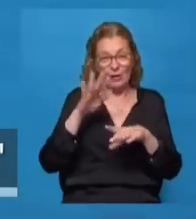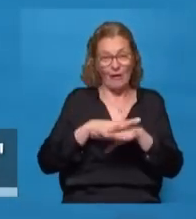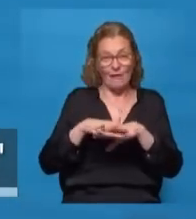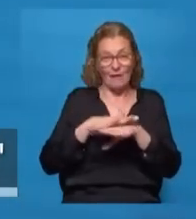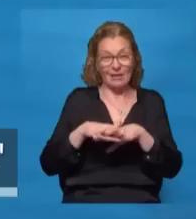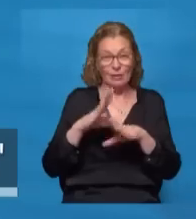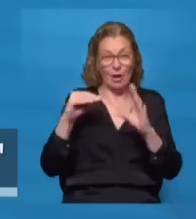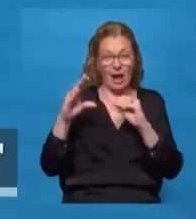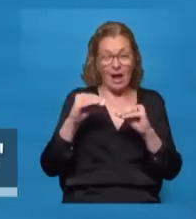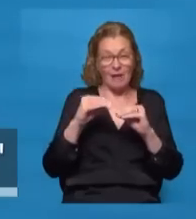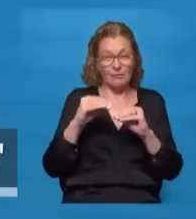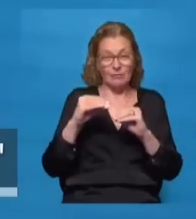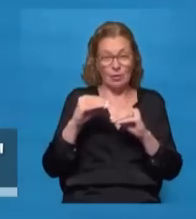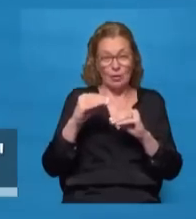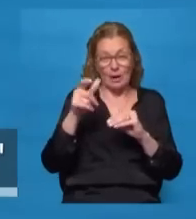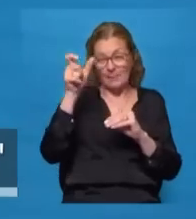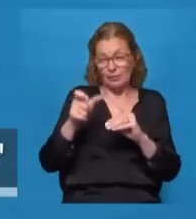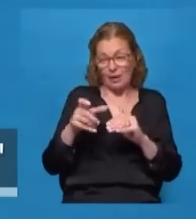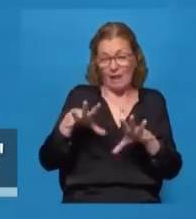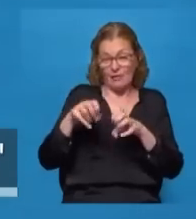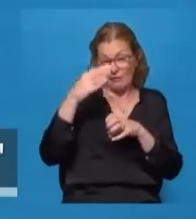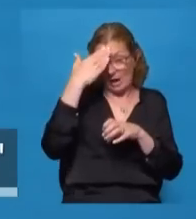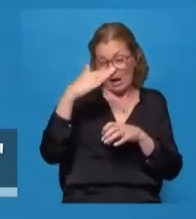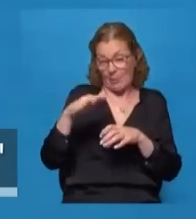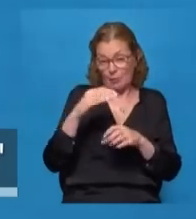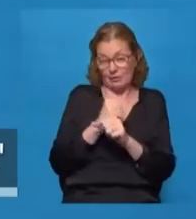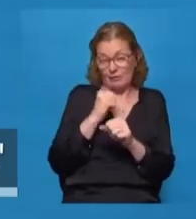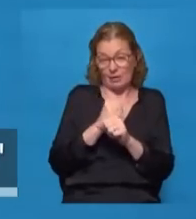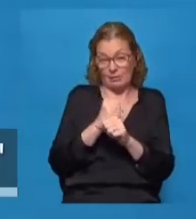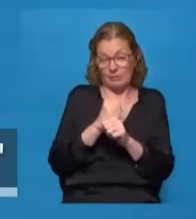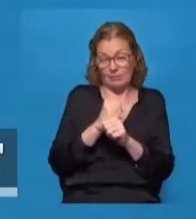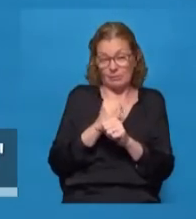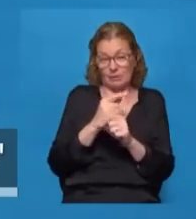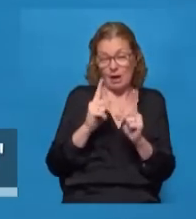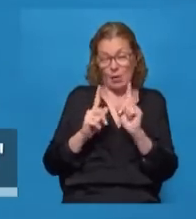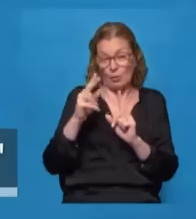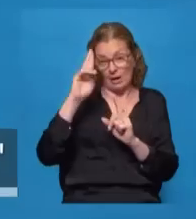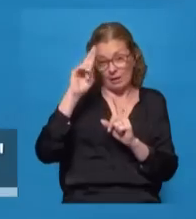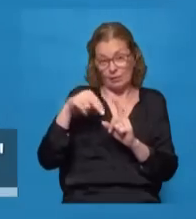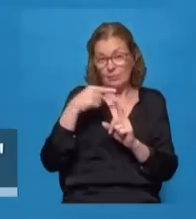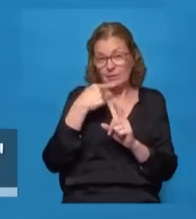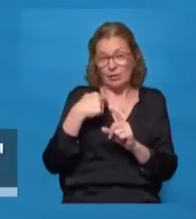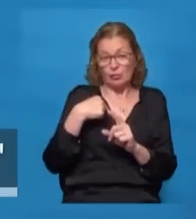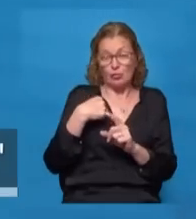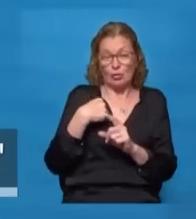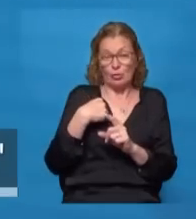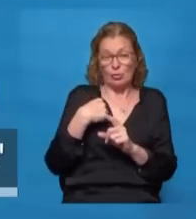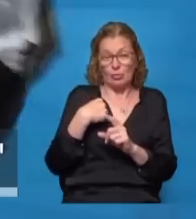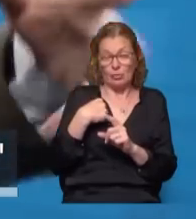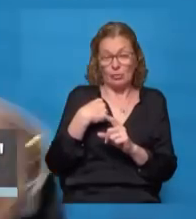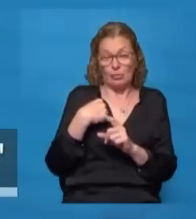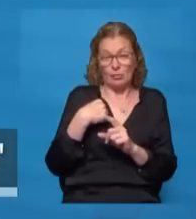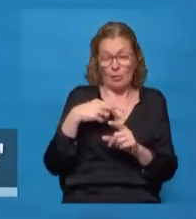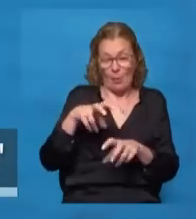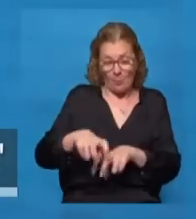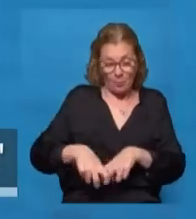que hablo con productores Rurales gente que por alguna razón se vincula con el movimiento que me dice yo tenía un